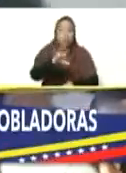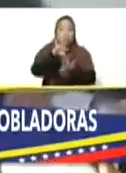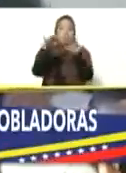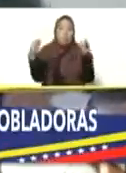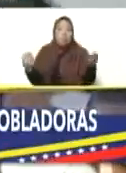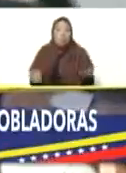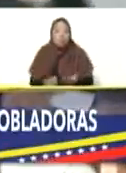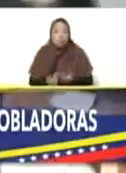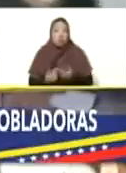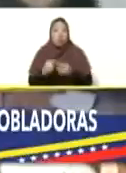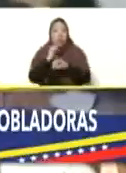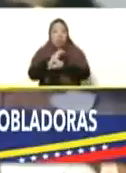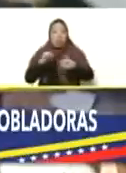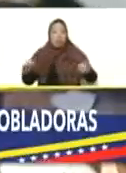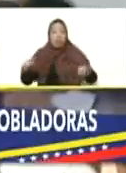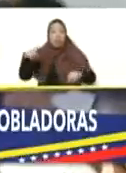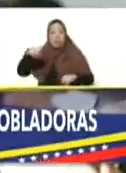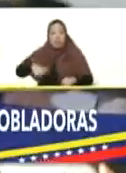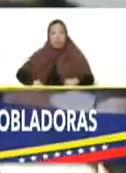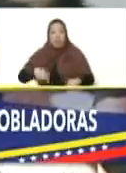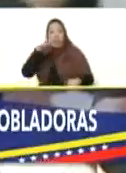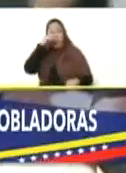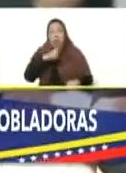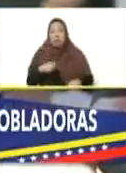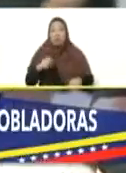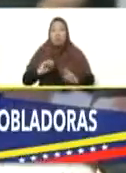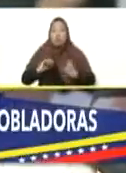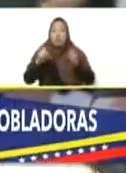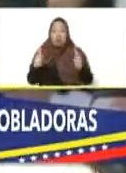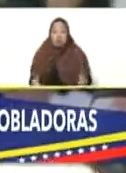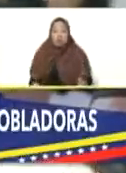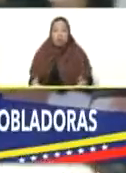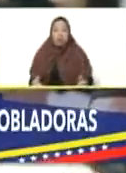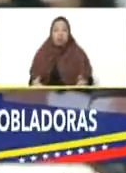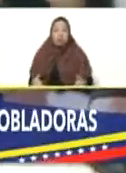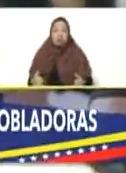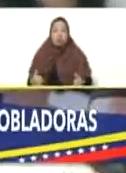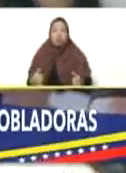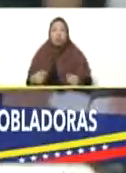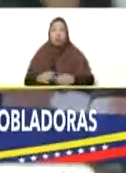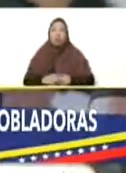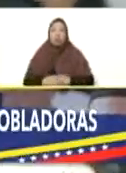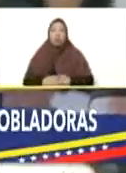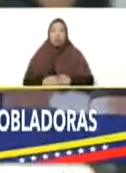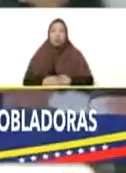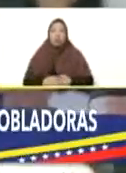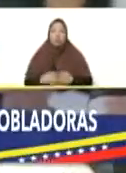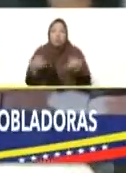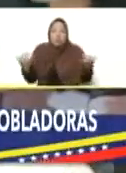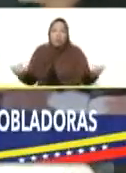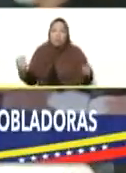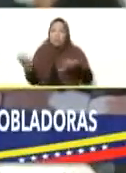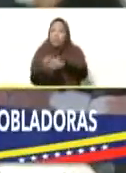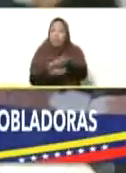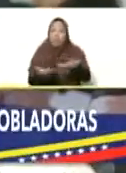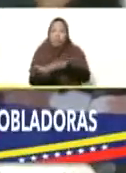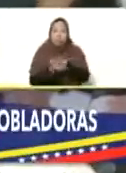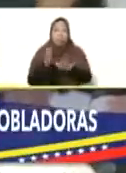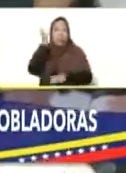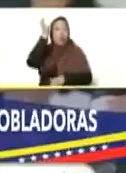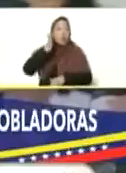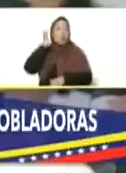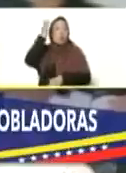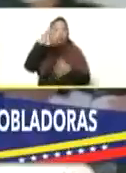lo que se viene para finales de verano y principios de otoño no esté ya va a entrar en colapso financiero